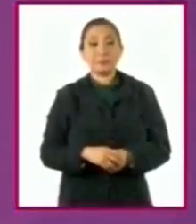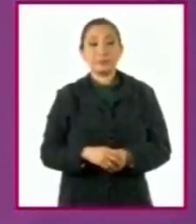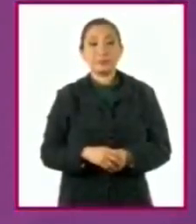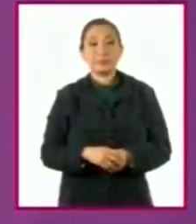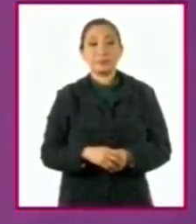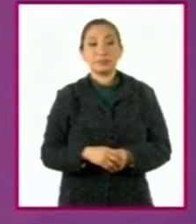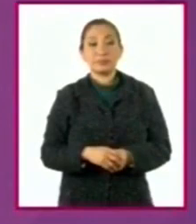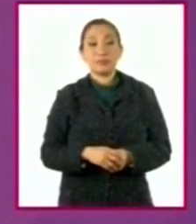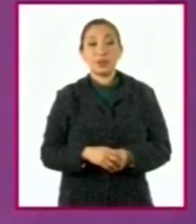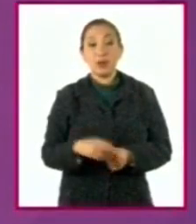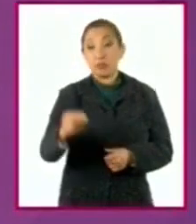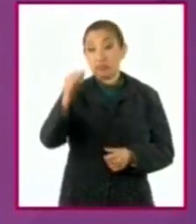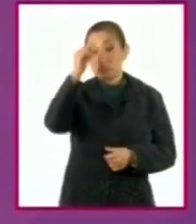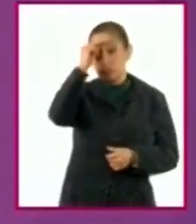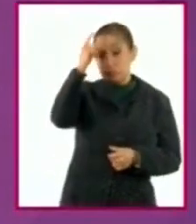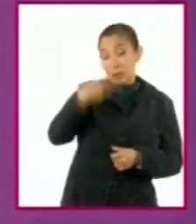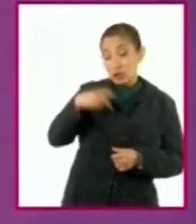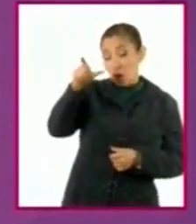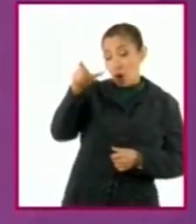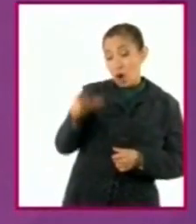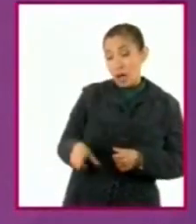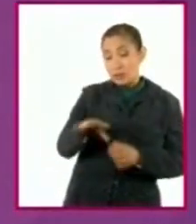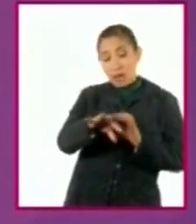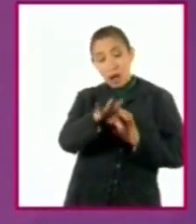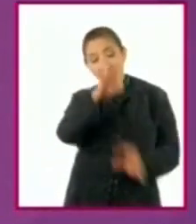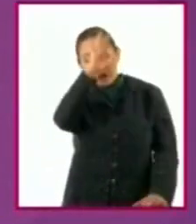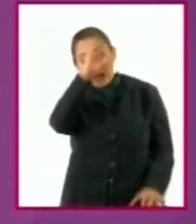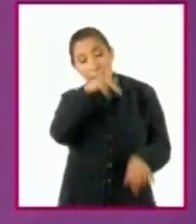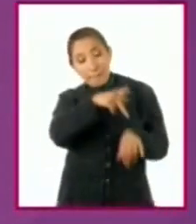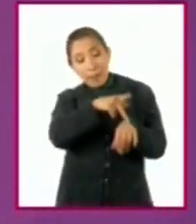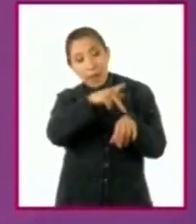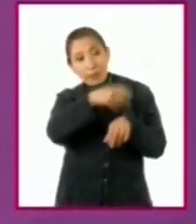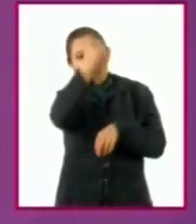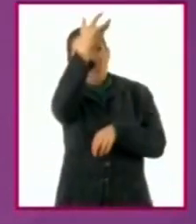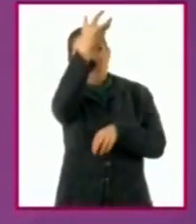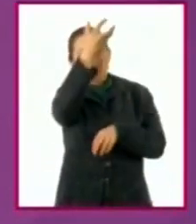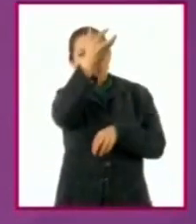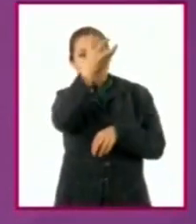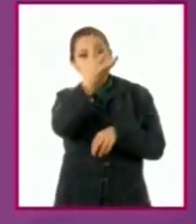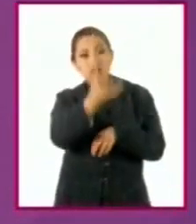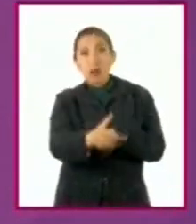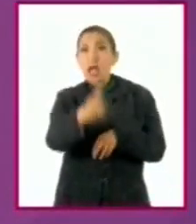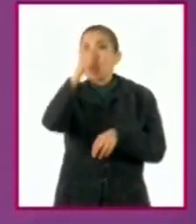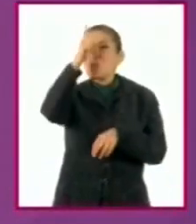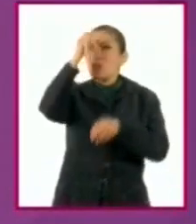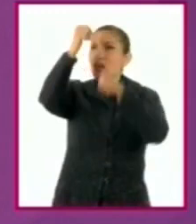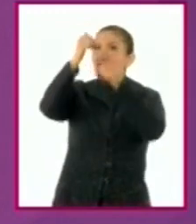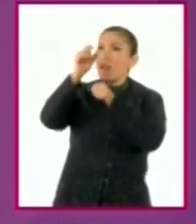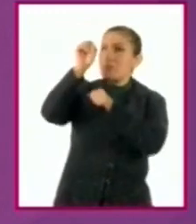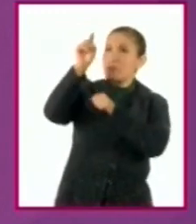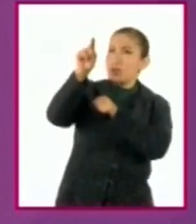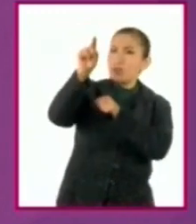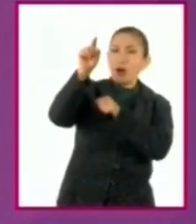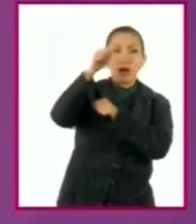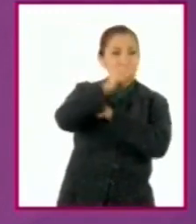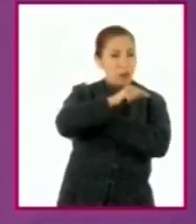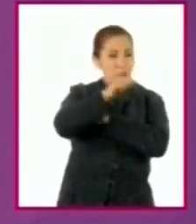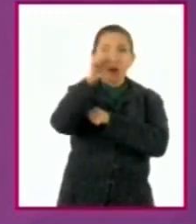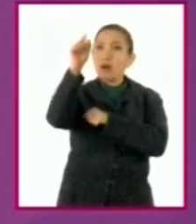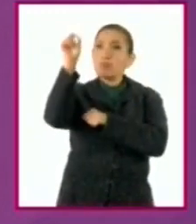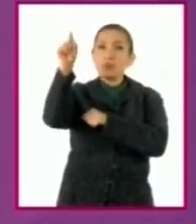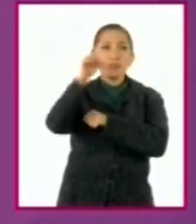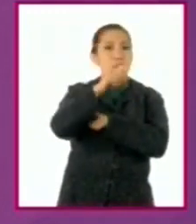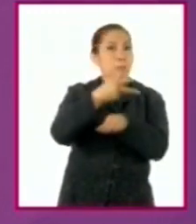Un genio es alguien que descubre que la piedra que cae y la luna que no cae son uno y el